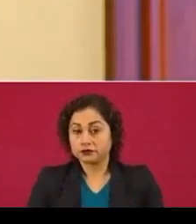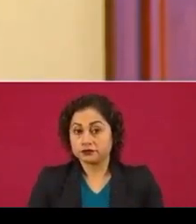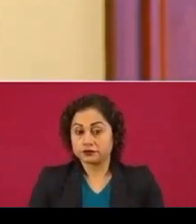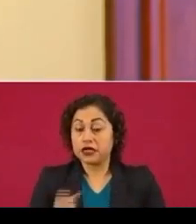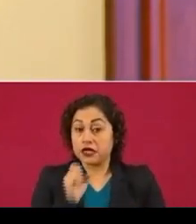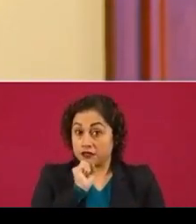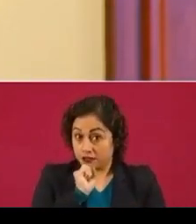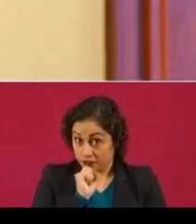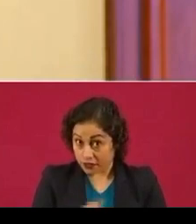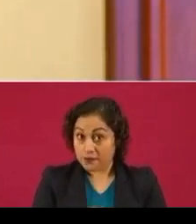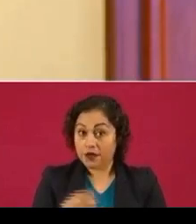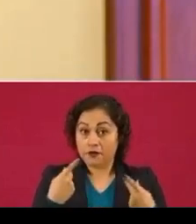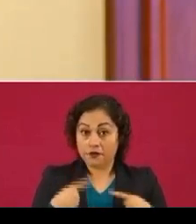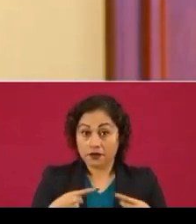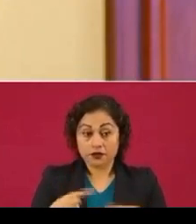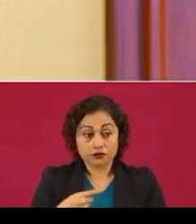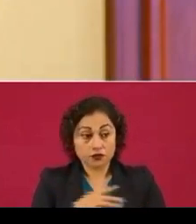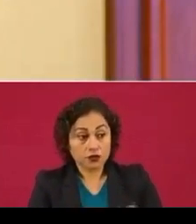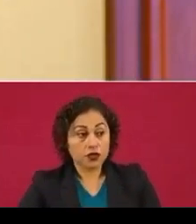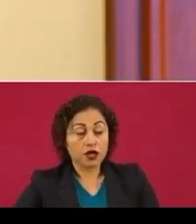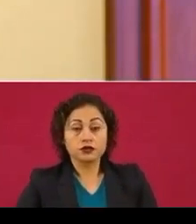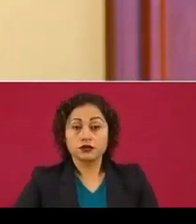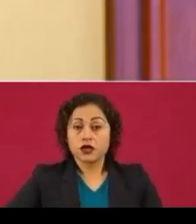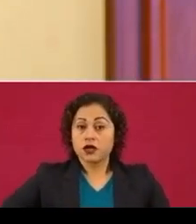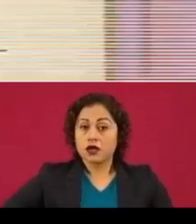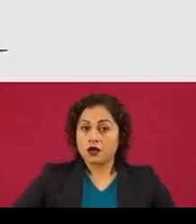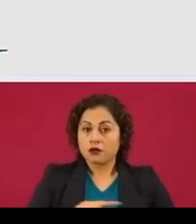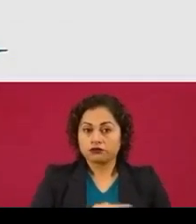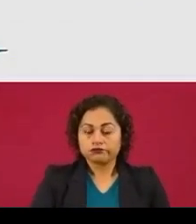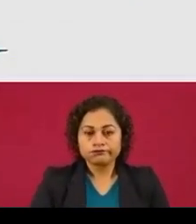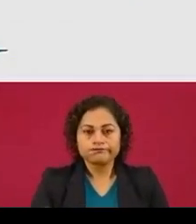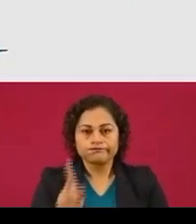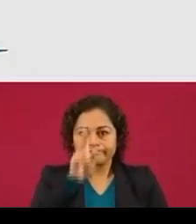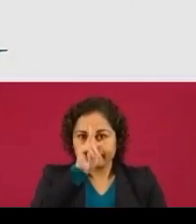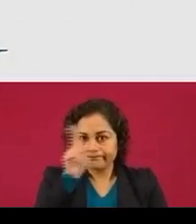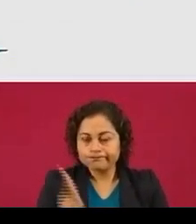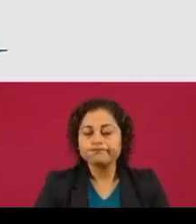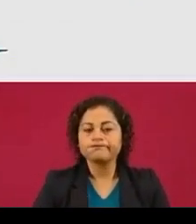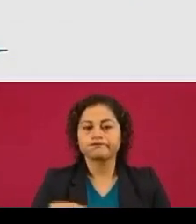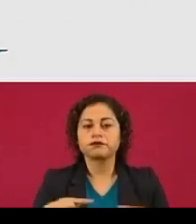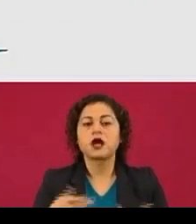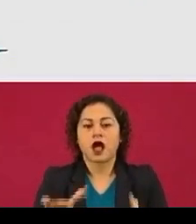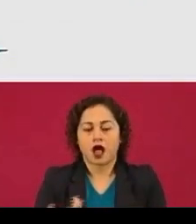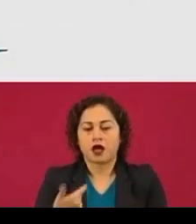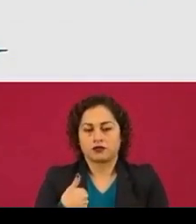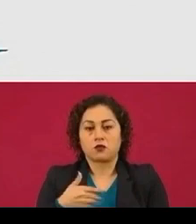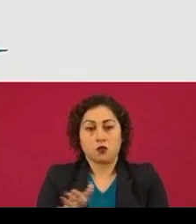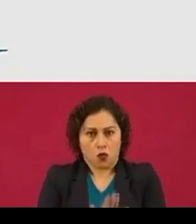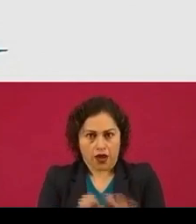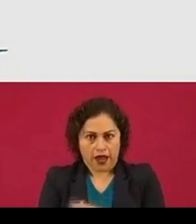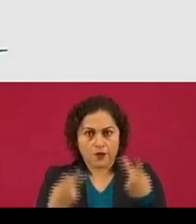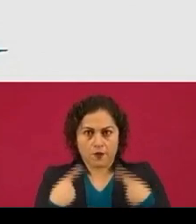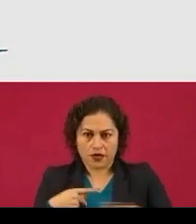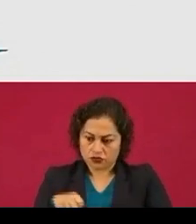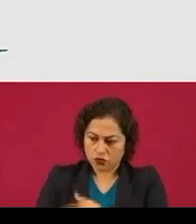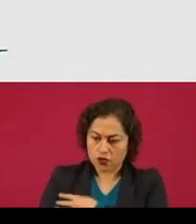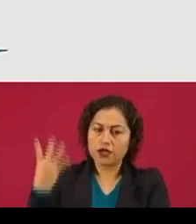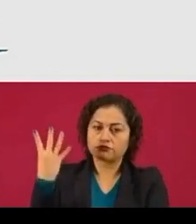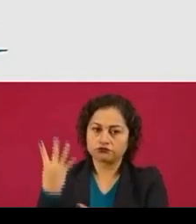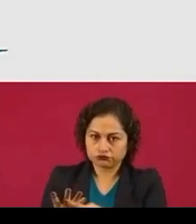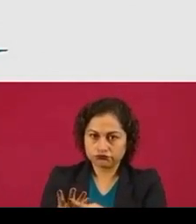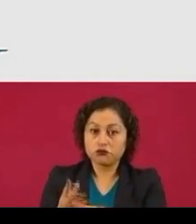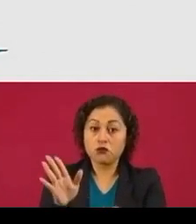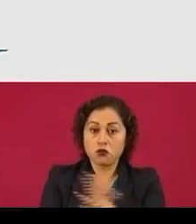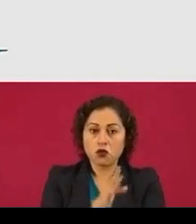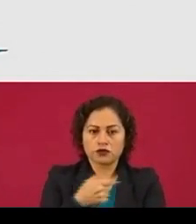particularmente las que se encuentran en situación de mayor vulnerabilidad, como es el caso de las personas recluidas en prisión. Por ello, me complace hacer de su